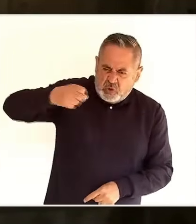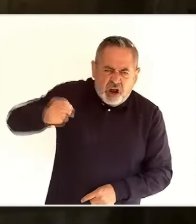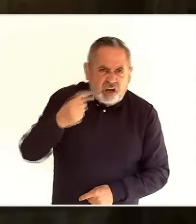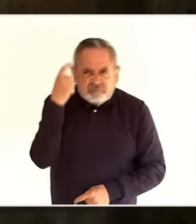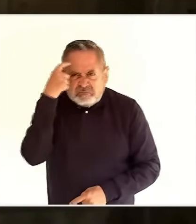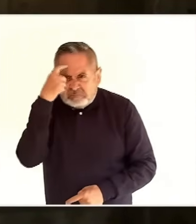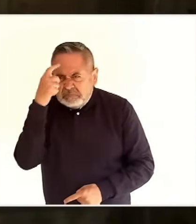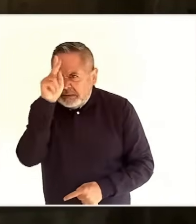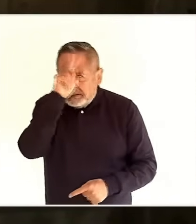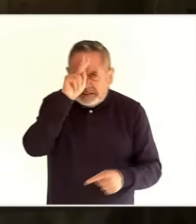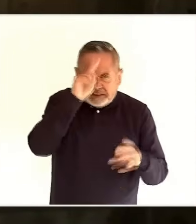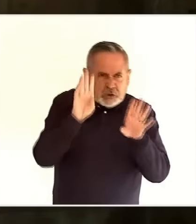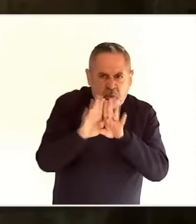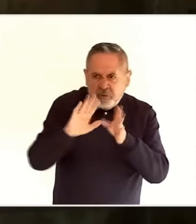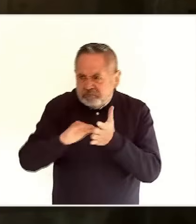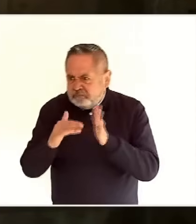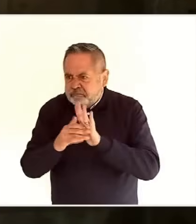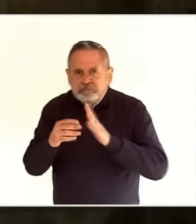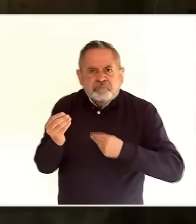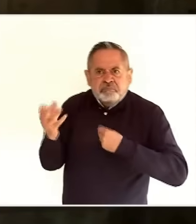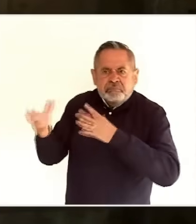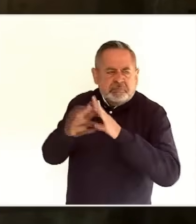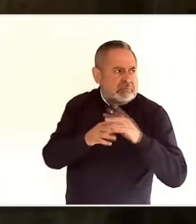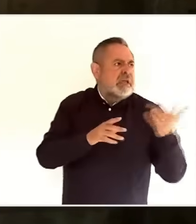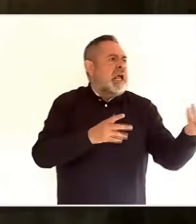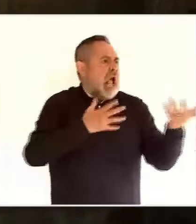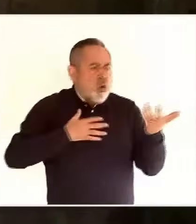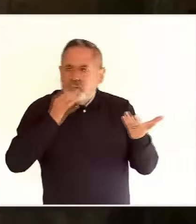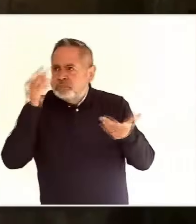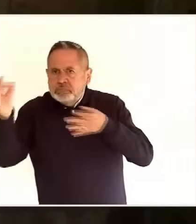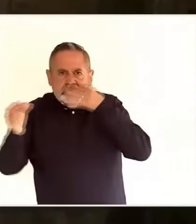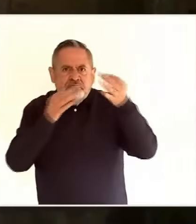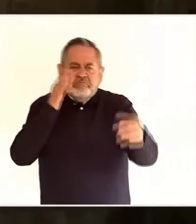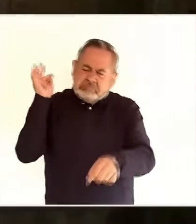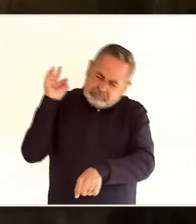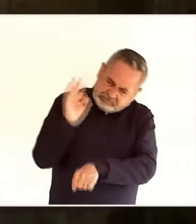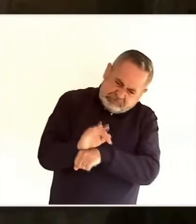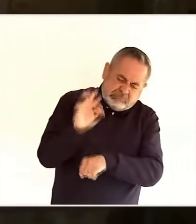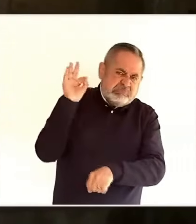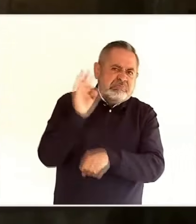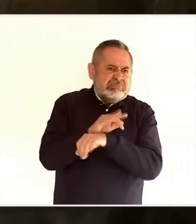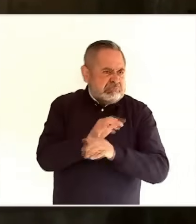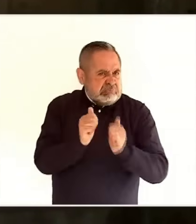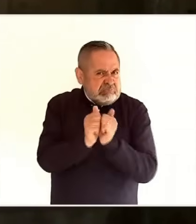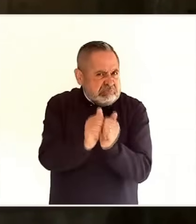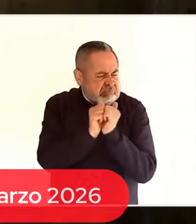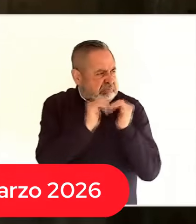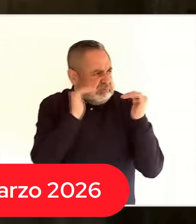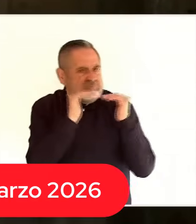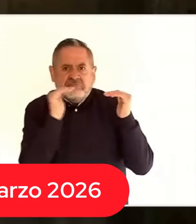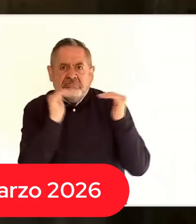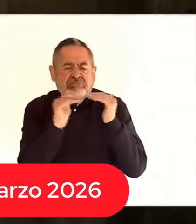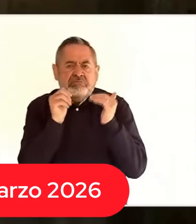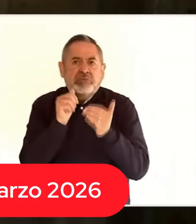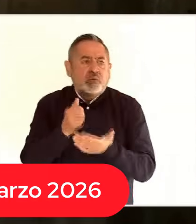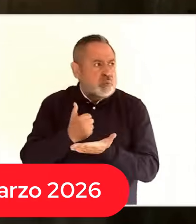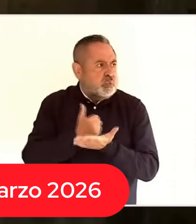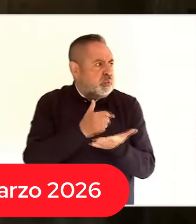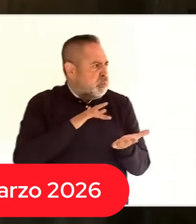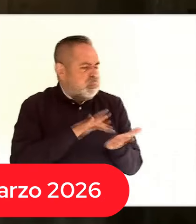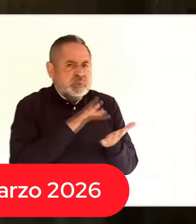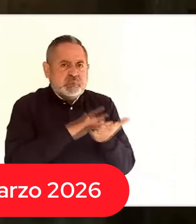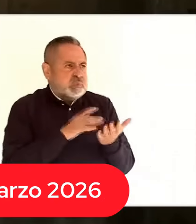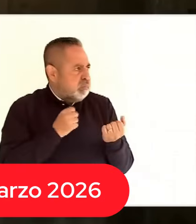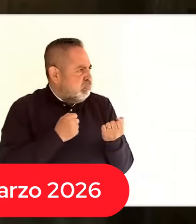estrategas, proveedoras, mensajeras, defensoras y sobre todo pilares